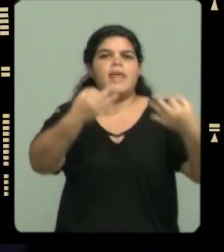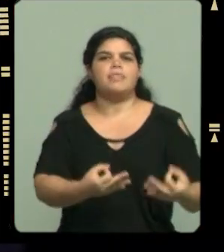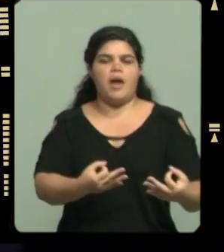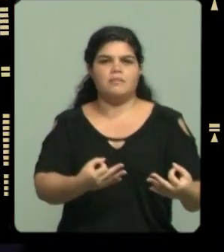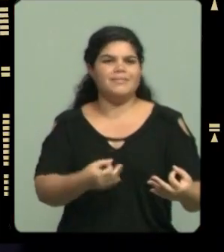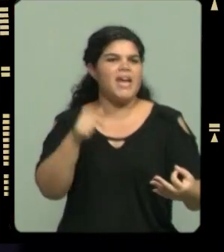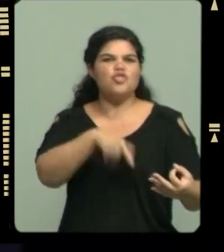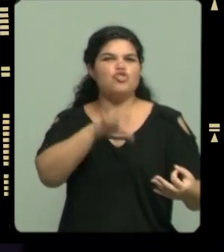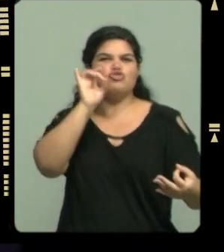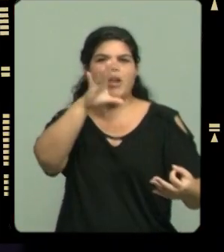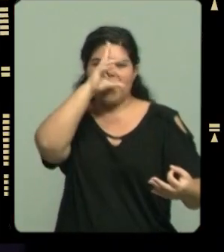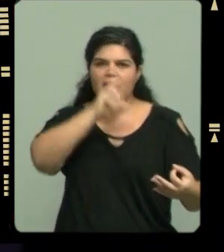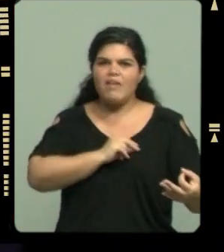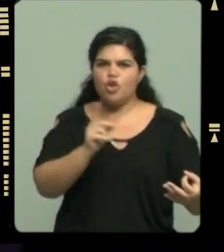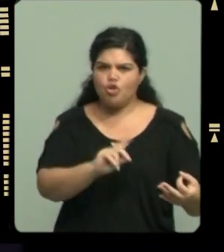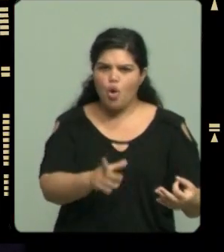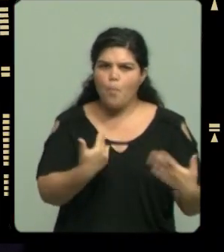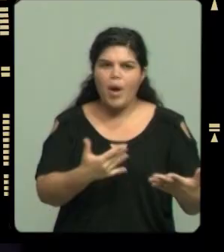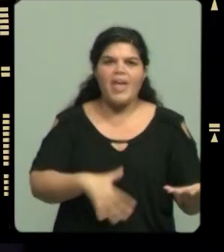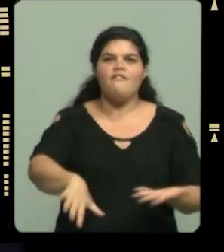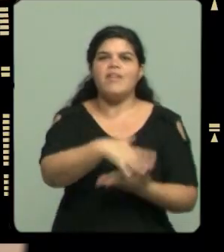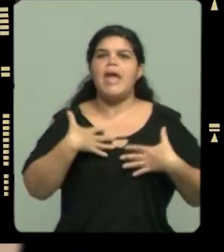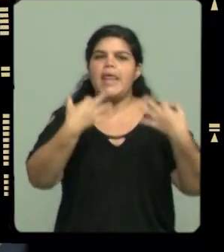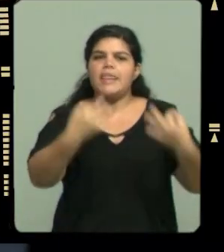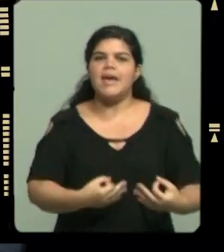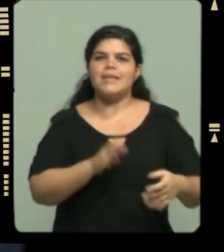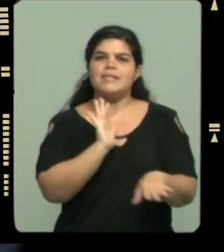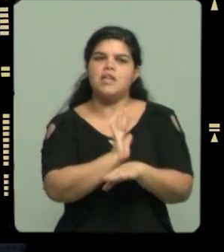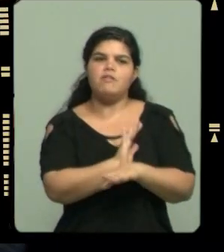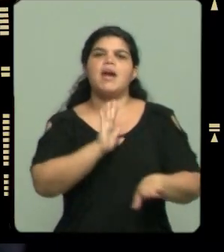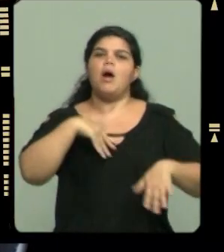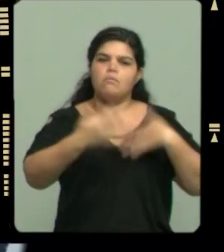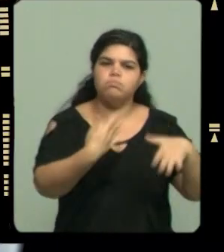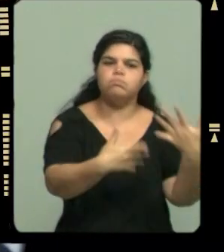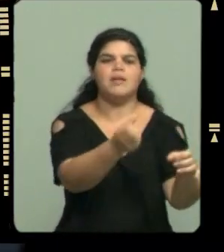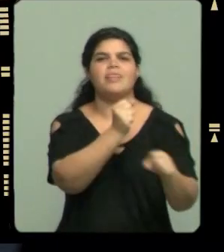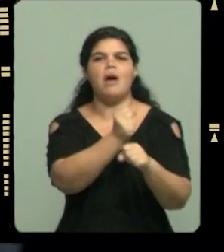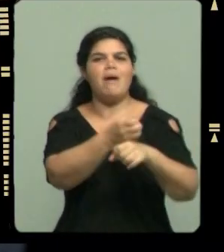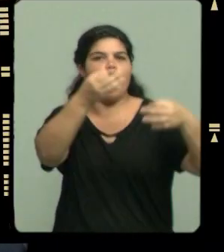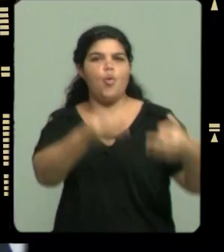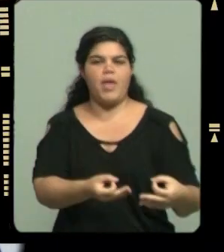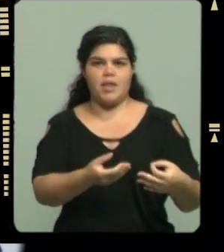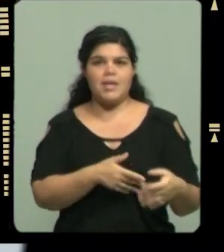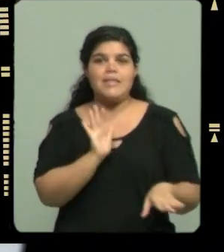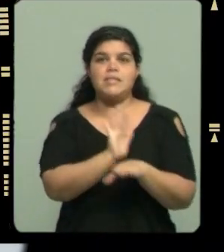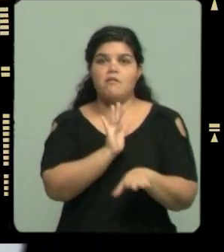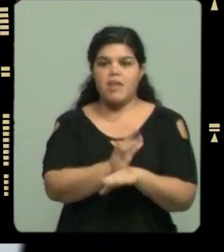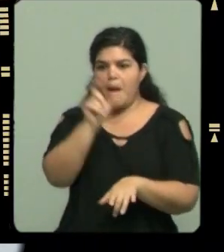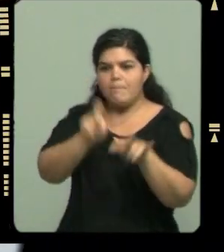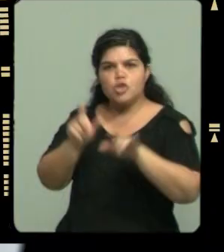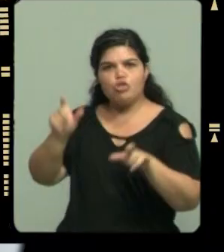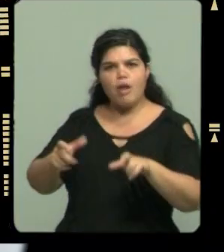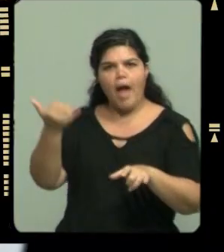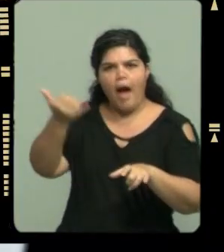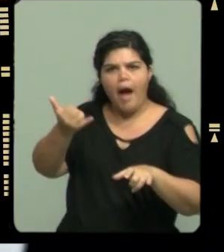una cuestión ética de nuevo o de valores, sino por una cuestión de eficiencia. Porque una empresa que trabaja bien el bienestar organizacional atrae